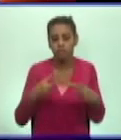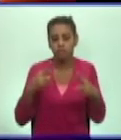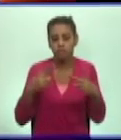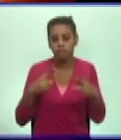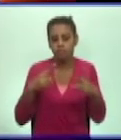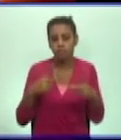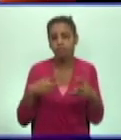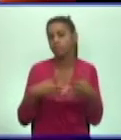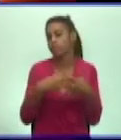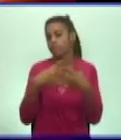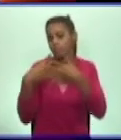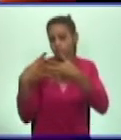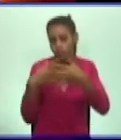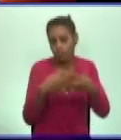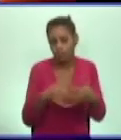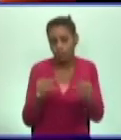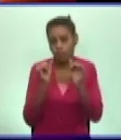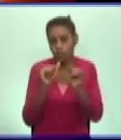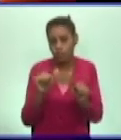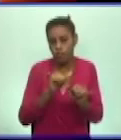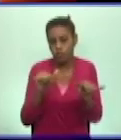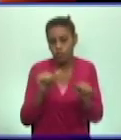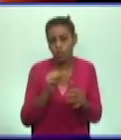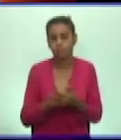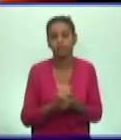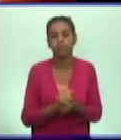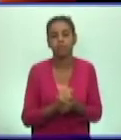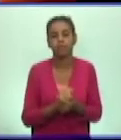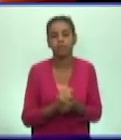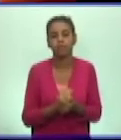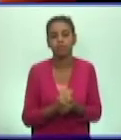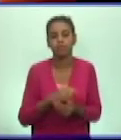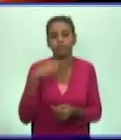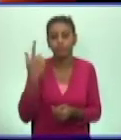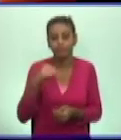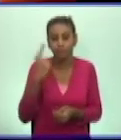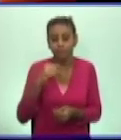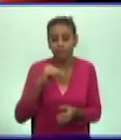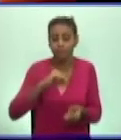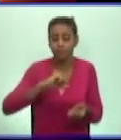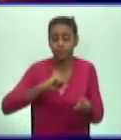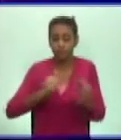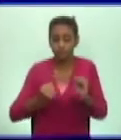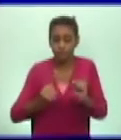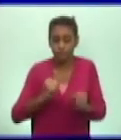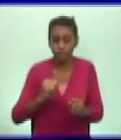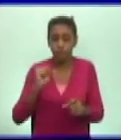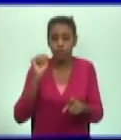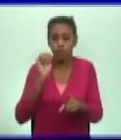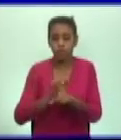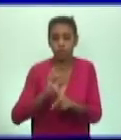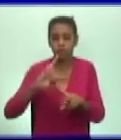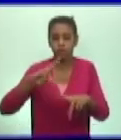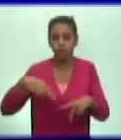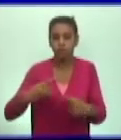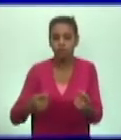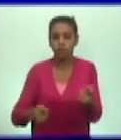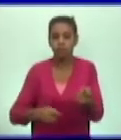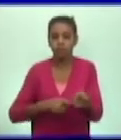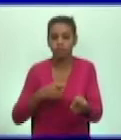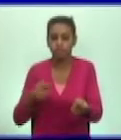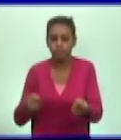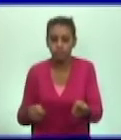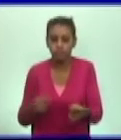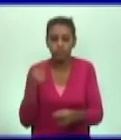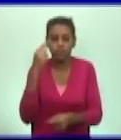cómo fue posible entonces que pudieran ellos intervenir allí y comenzar a partir de ahí otra nueva batalla para el pueblo de Vietnam?